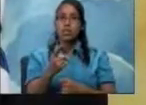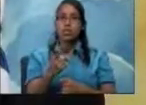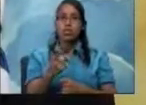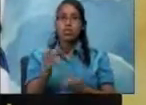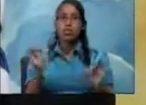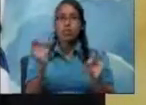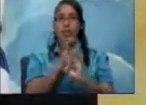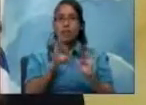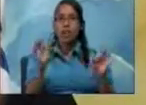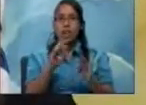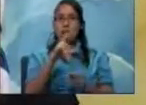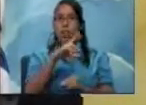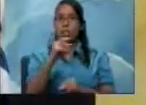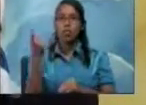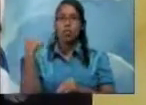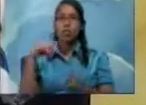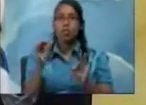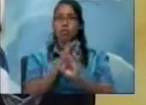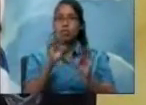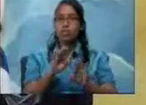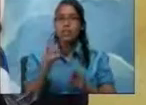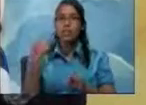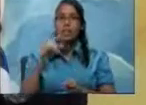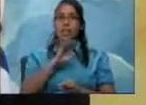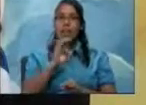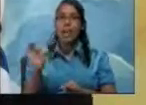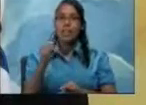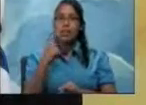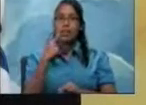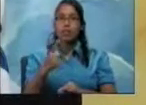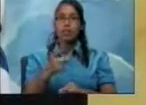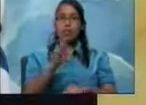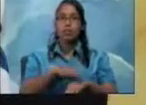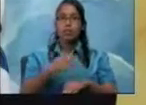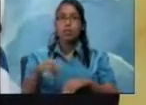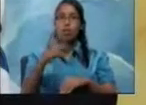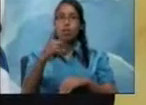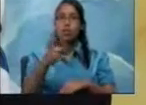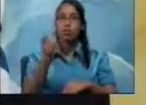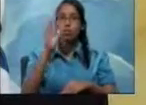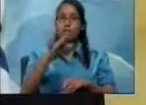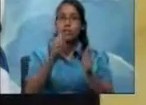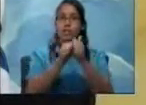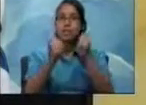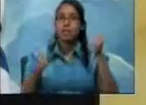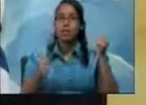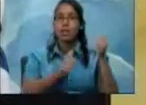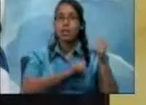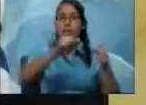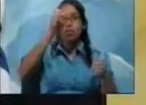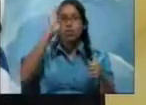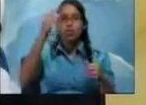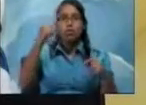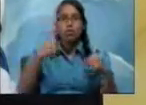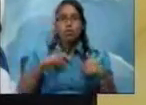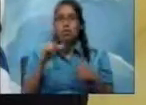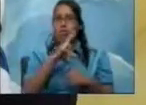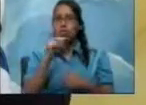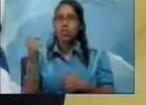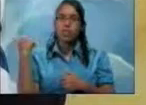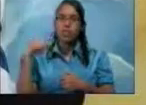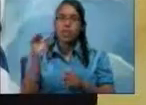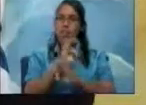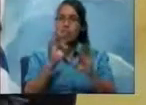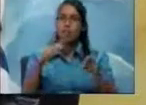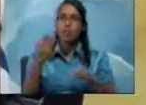nada No no tengo nada no tenía nada que decir porque cuando uno anda separado de Dios uno no tiene nada que decir